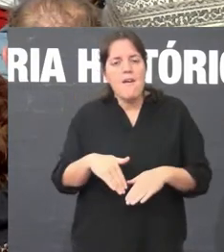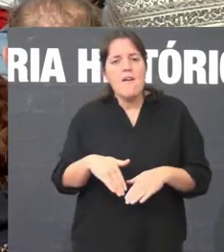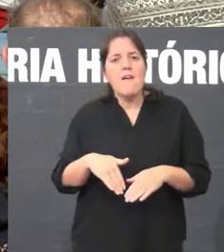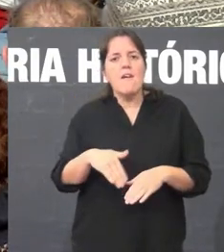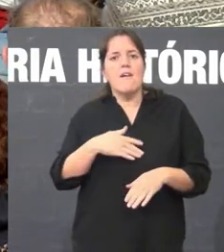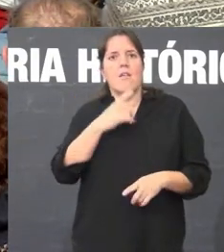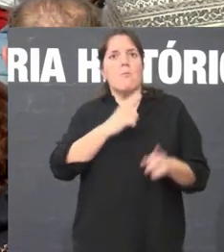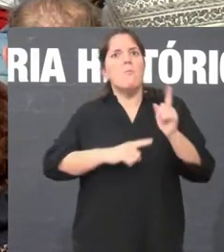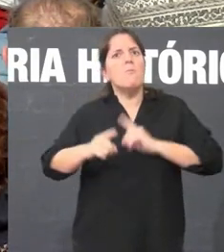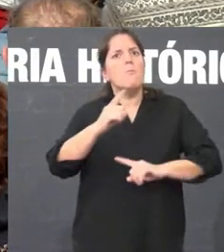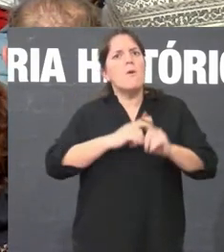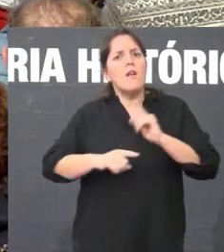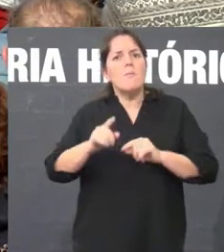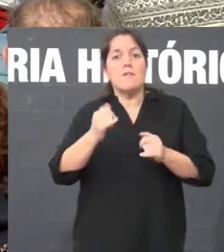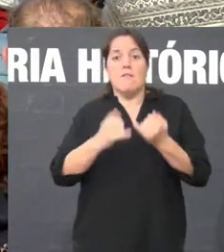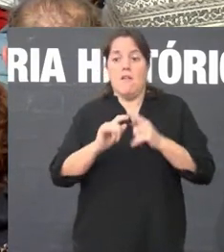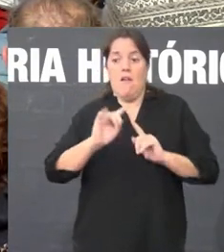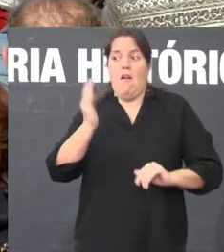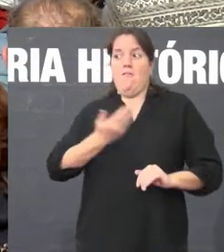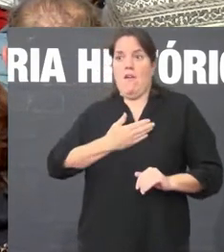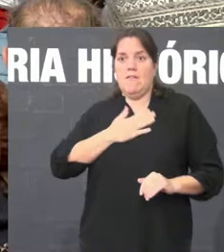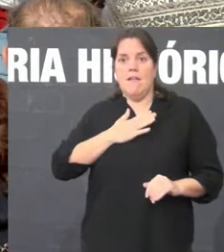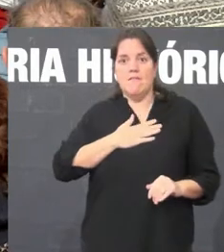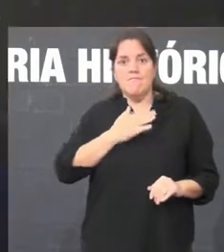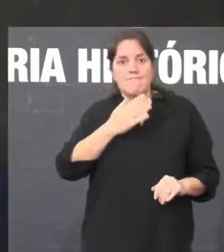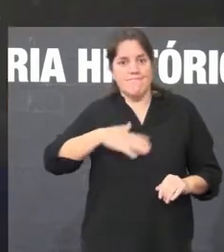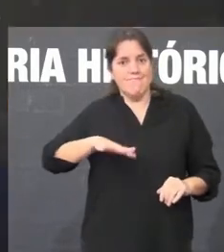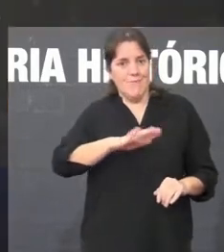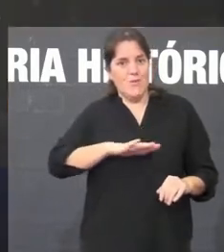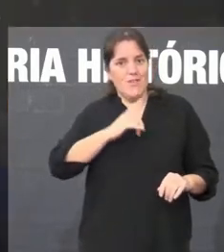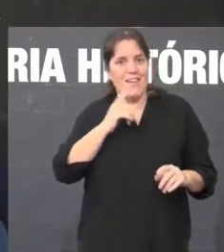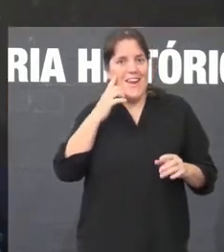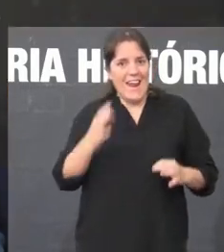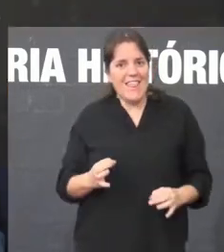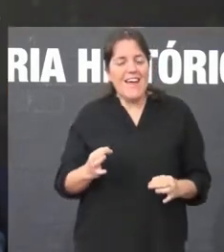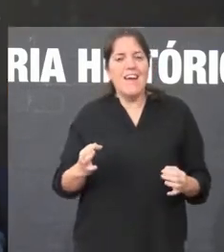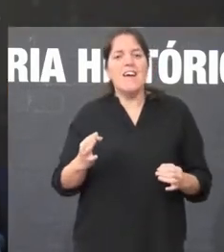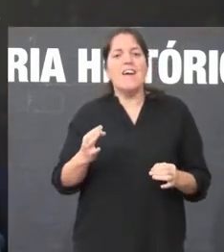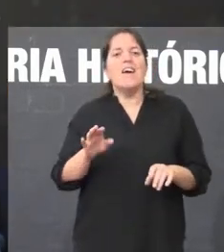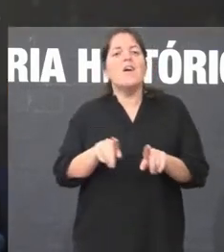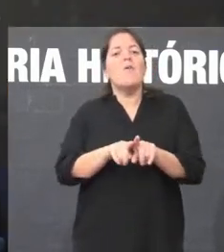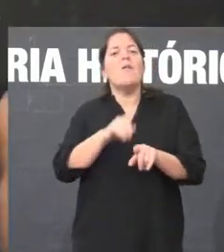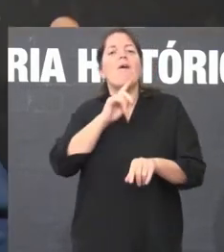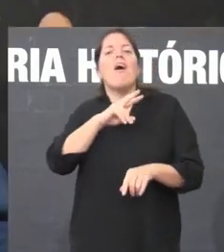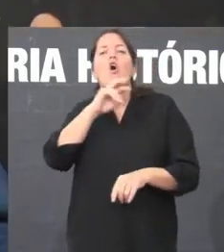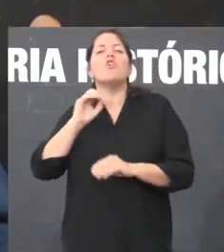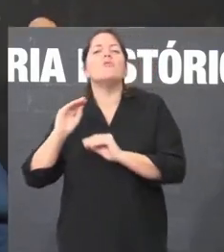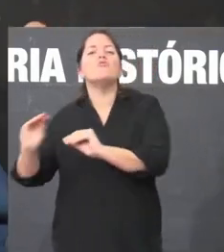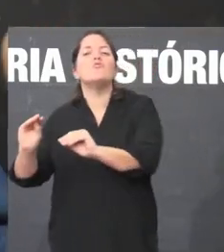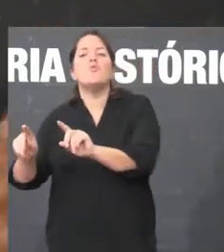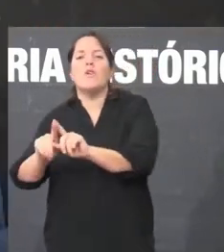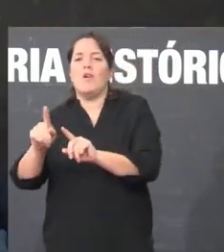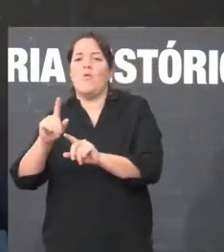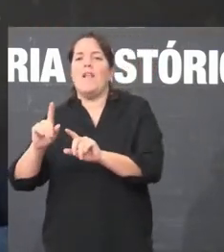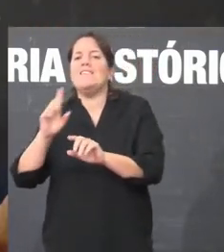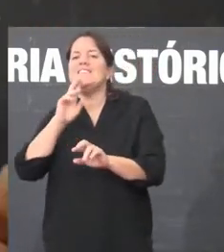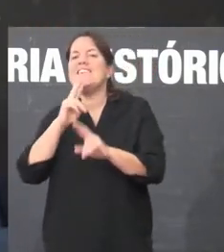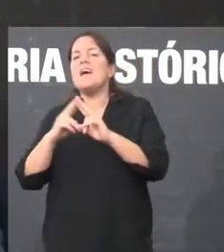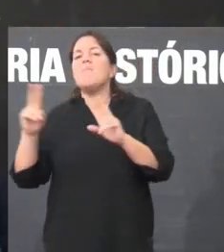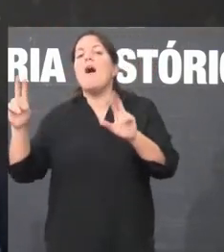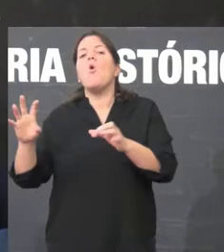a abatir sobre nuestra realidad para preservar, digamos, la unidad española, ¿no?